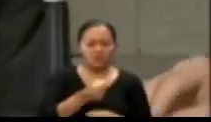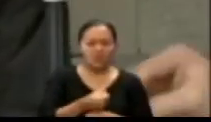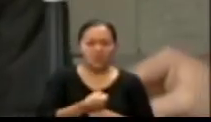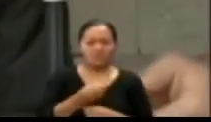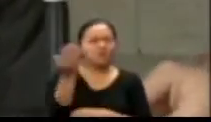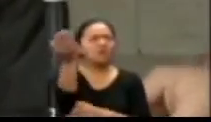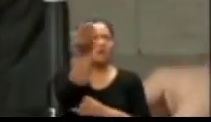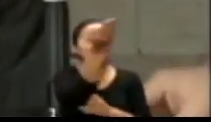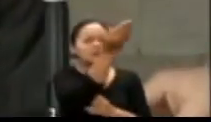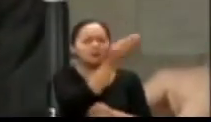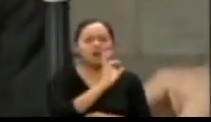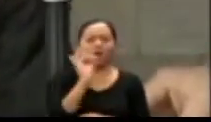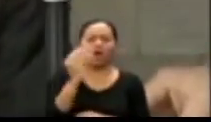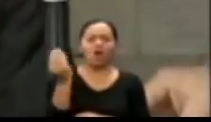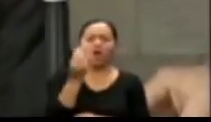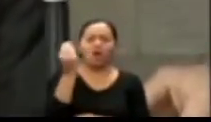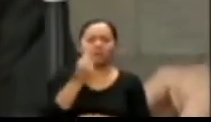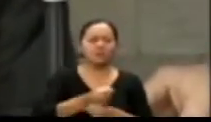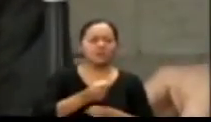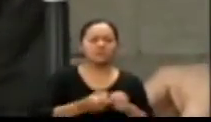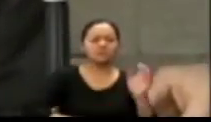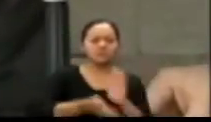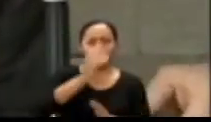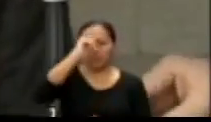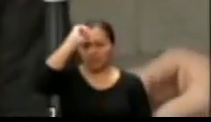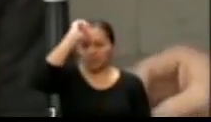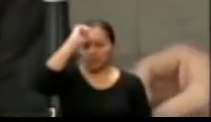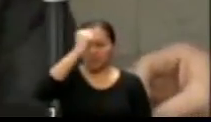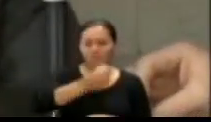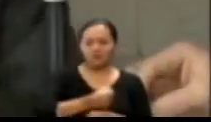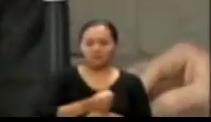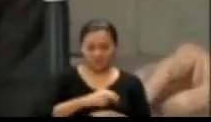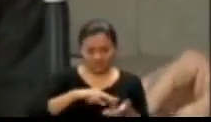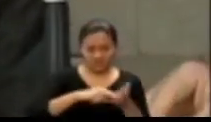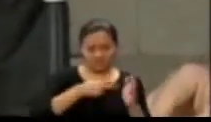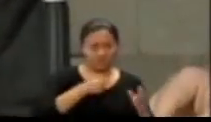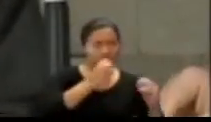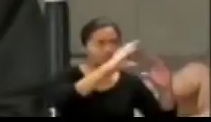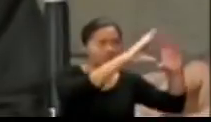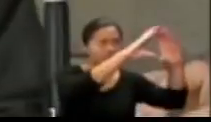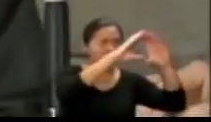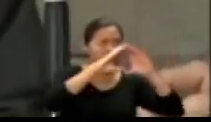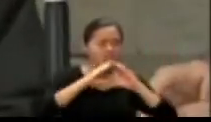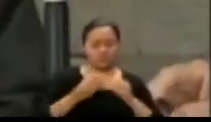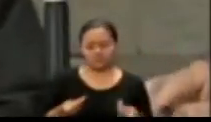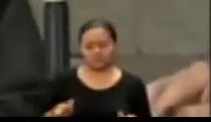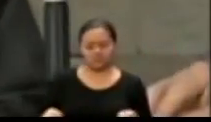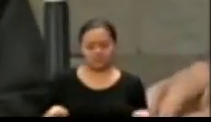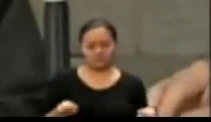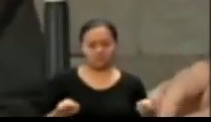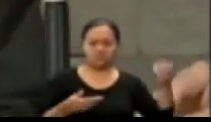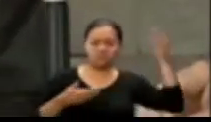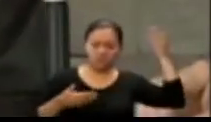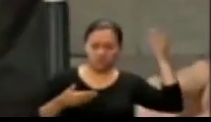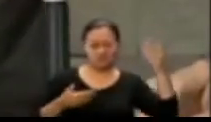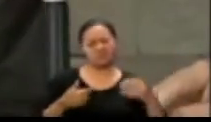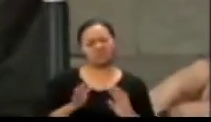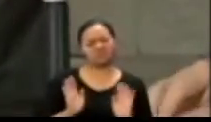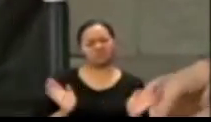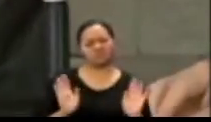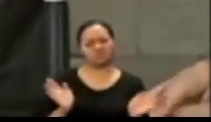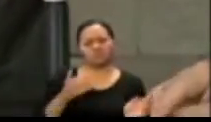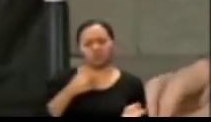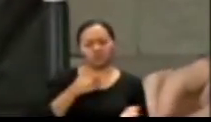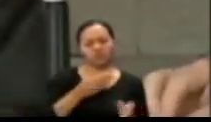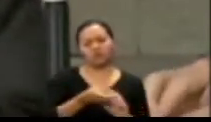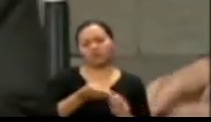de salir de Italia para encontrar un trabajo en la India, tomar la plata del Estado para la política. Además,